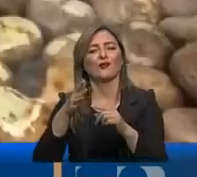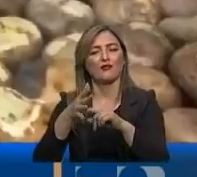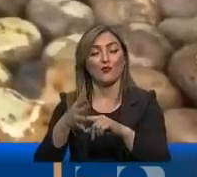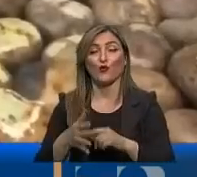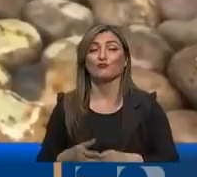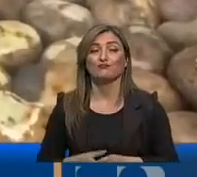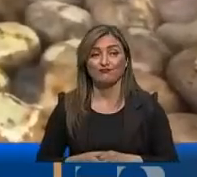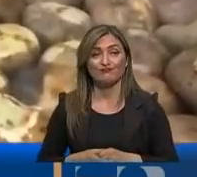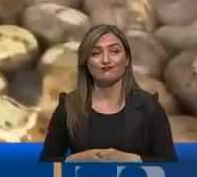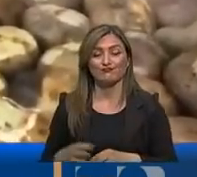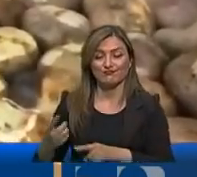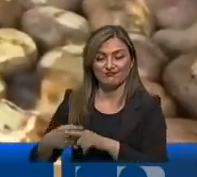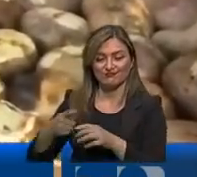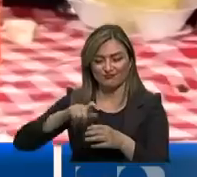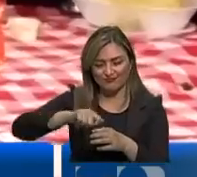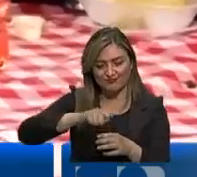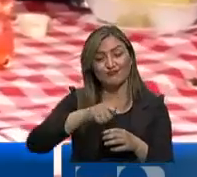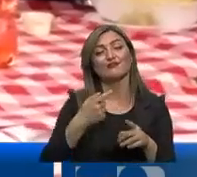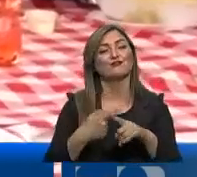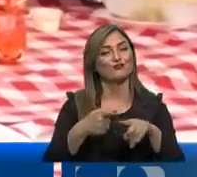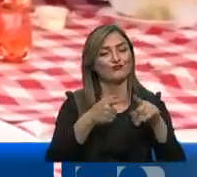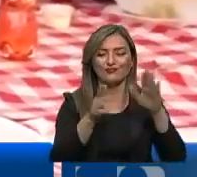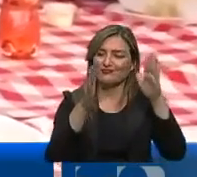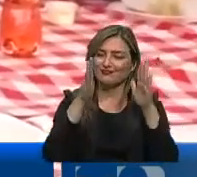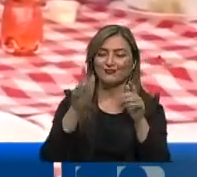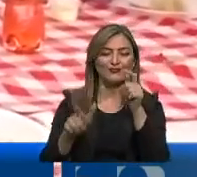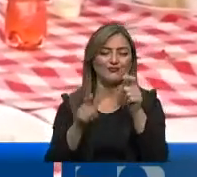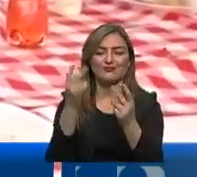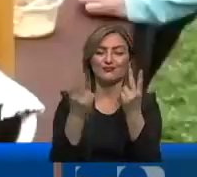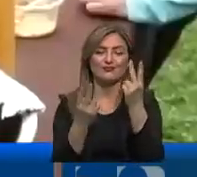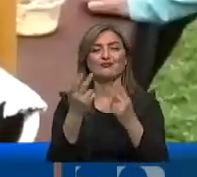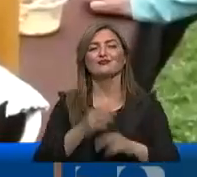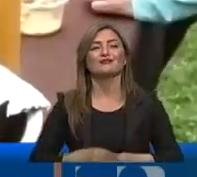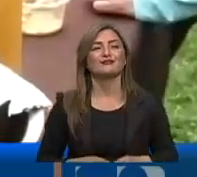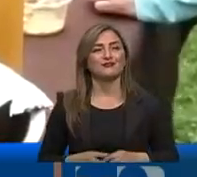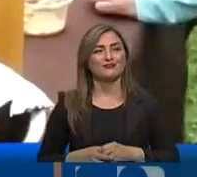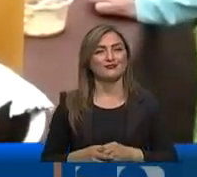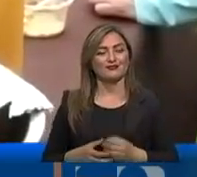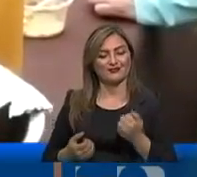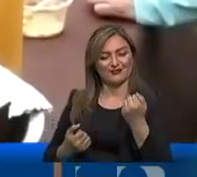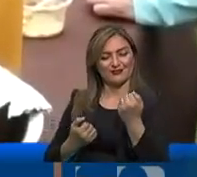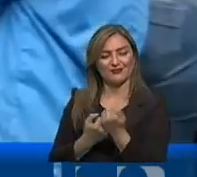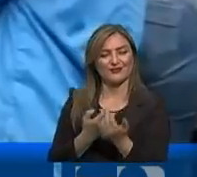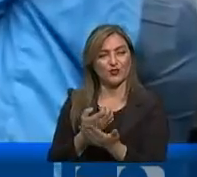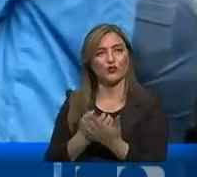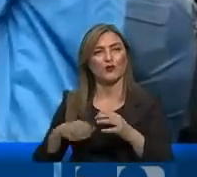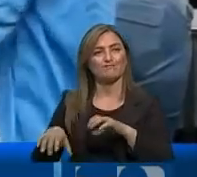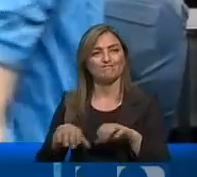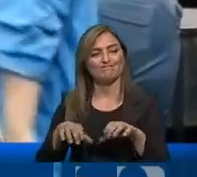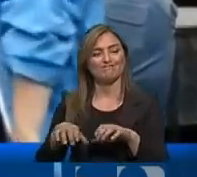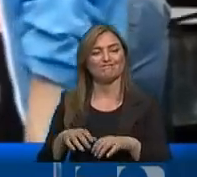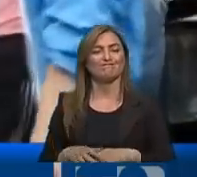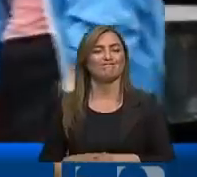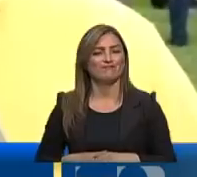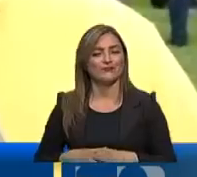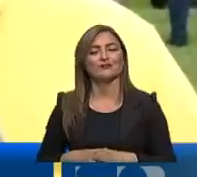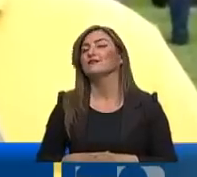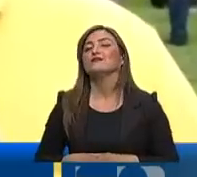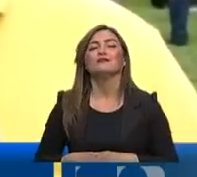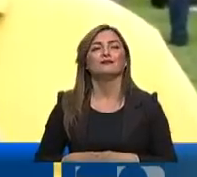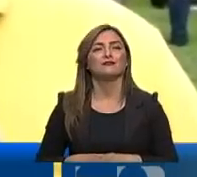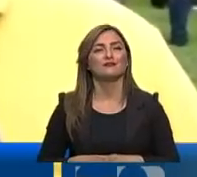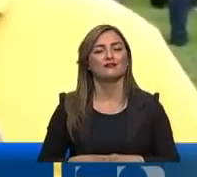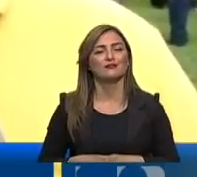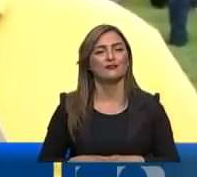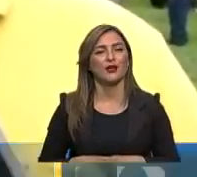feria, con una variedad de platos típicos para atender a todos los visitantes e impulsar la reactivación económica local. Bueno,